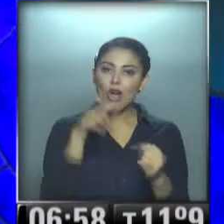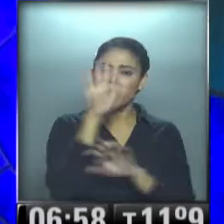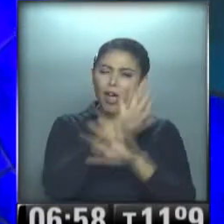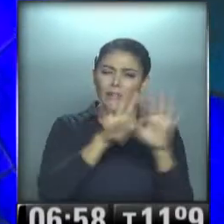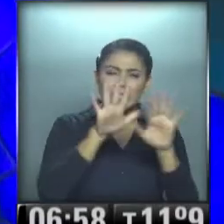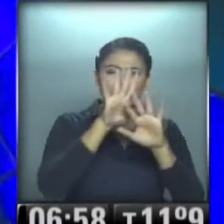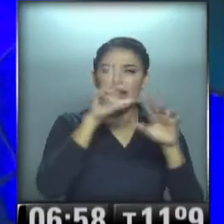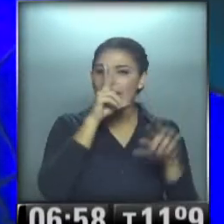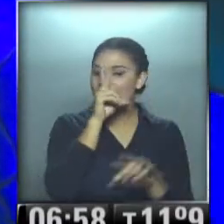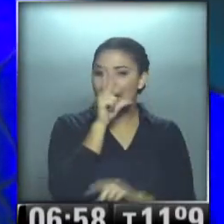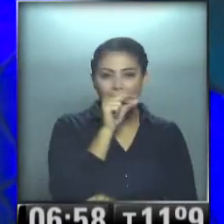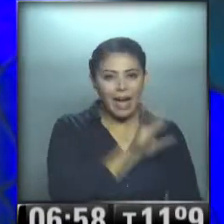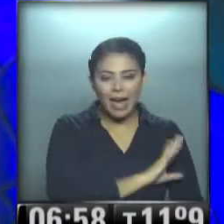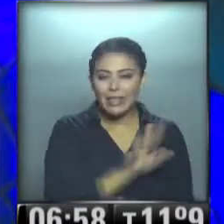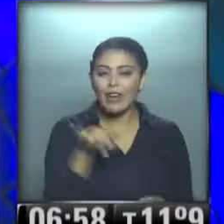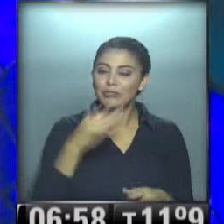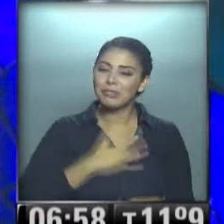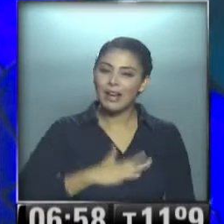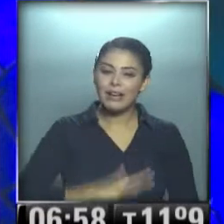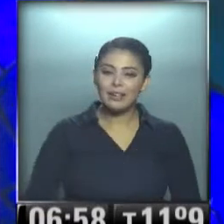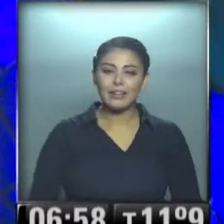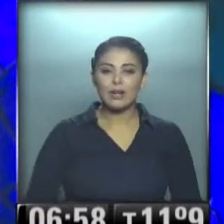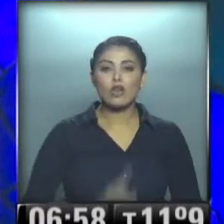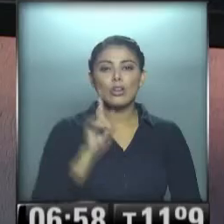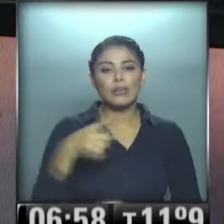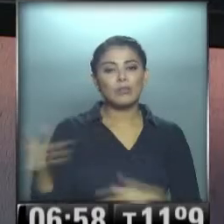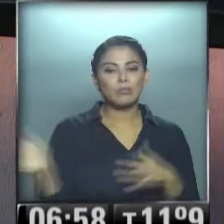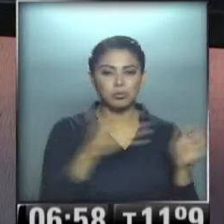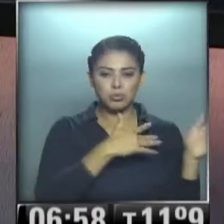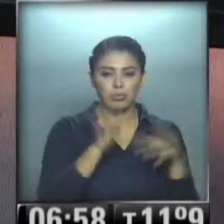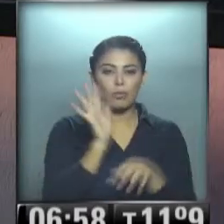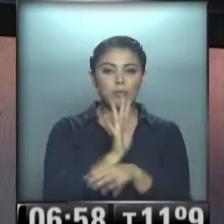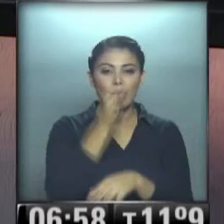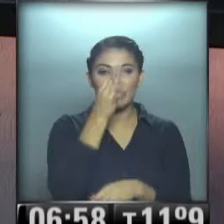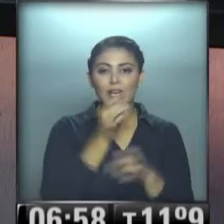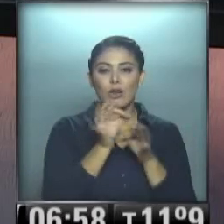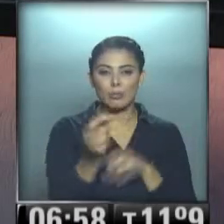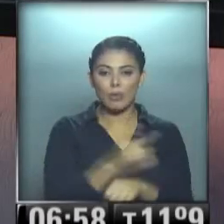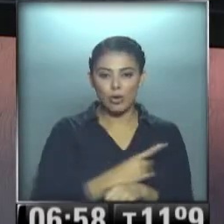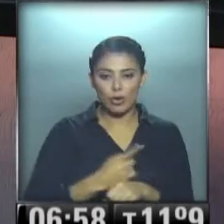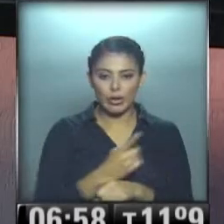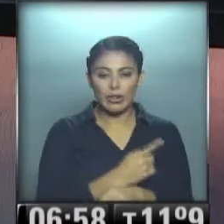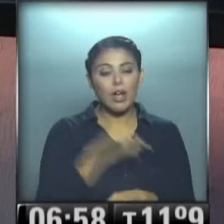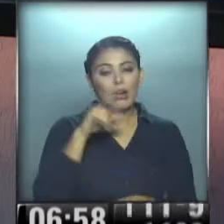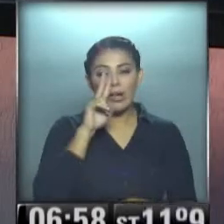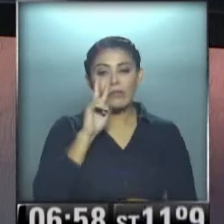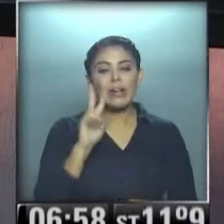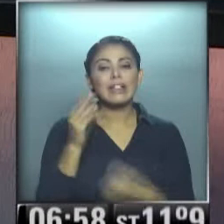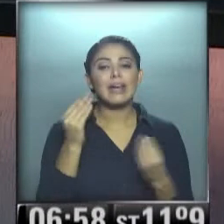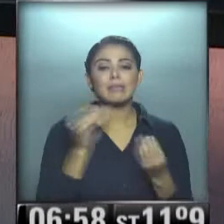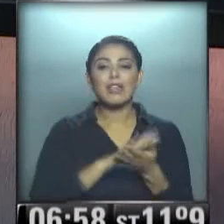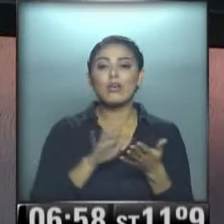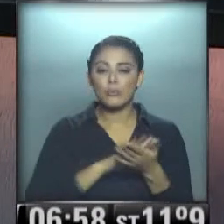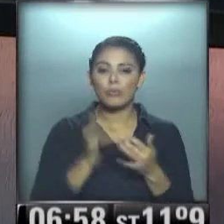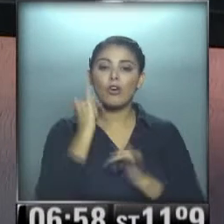no hay bancos de niebla en esta mañana, una mañana tranquila, viento del noroeste a 20 kilómetros por hora. Vamos a ver qué va a pasar hoy una vez más en la ciudad